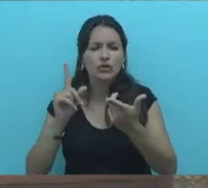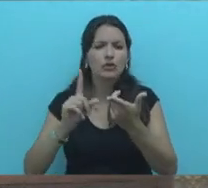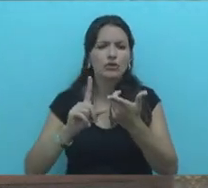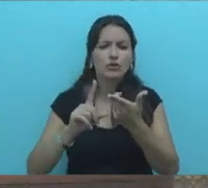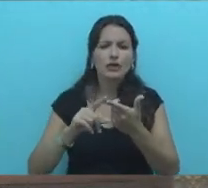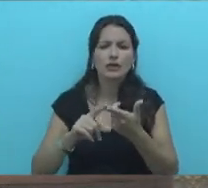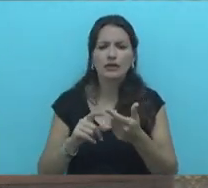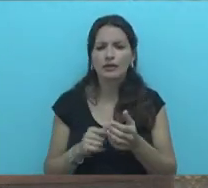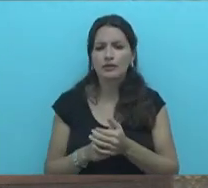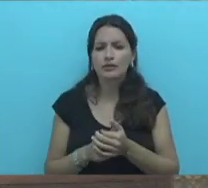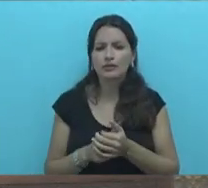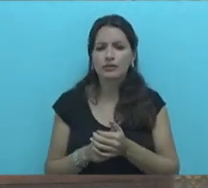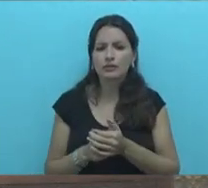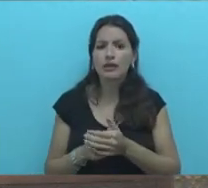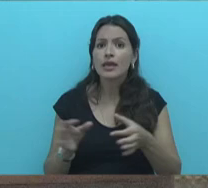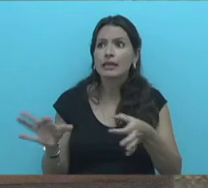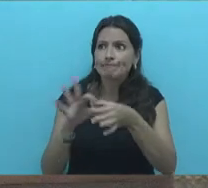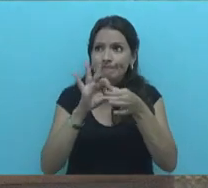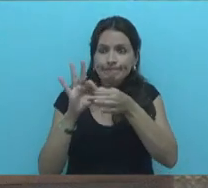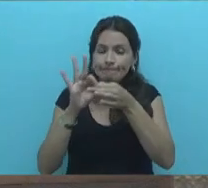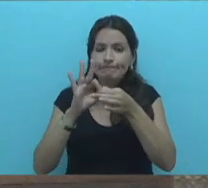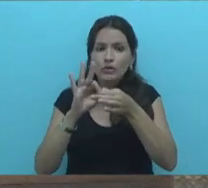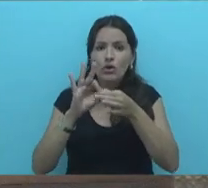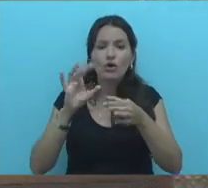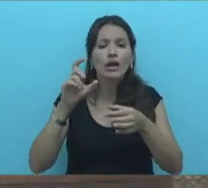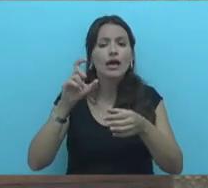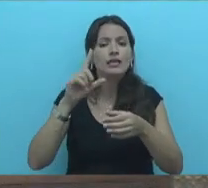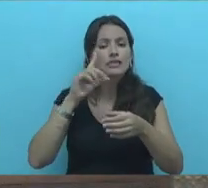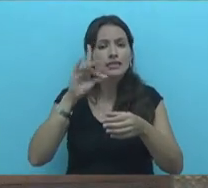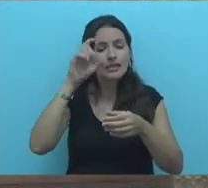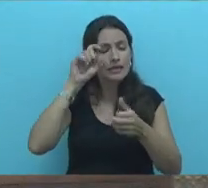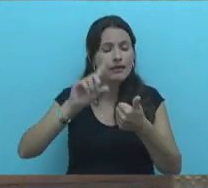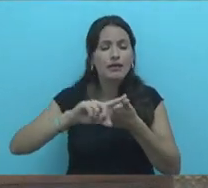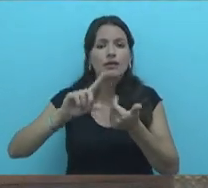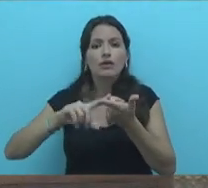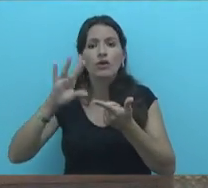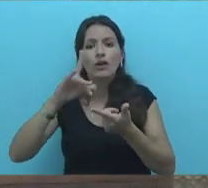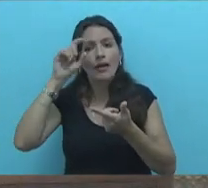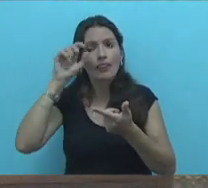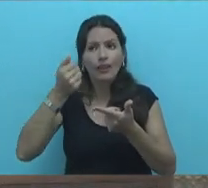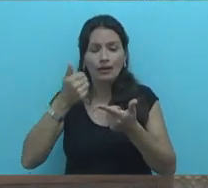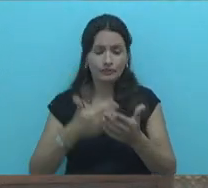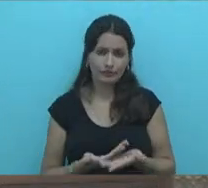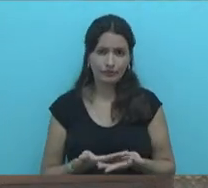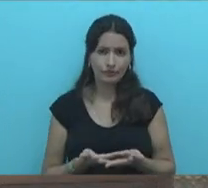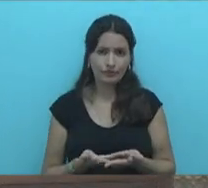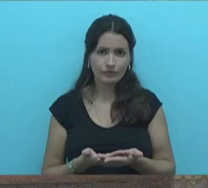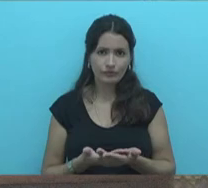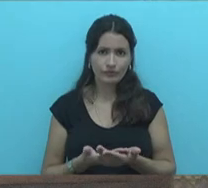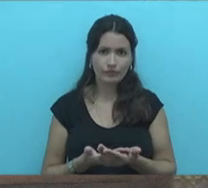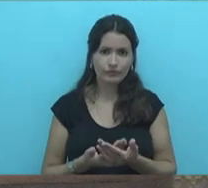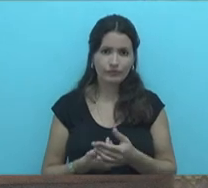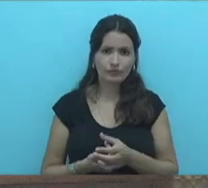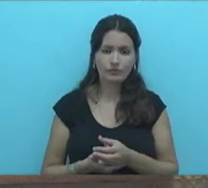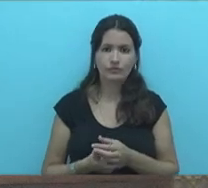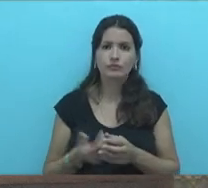imperio, fundamentalmente con la CIA y con la DEA. Hoy, ¿cuál es la diferencia? La diferencia es clara. En